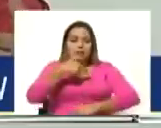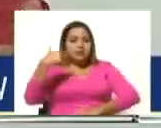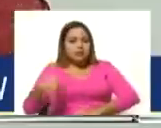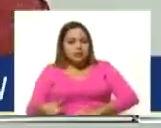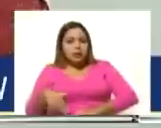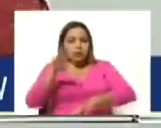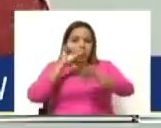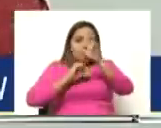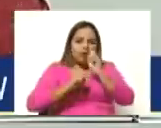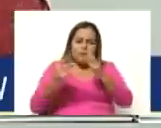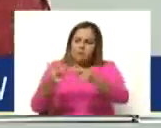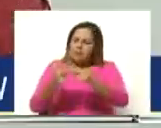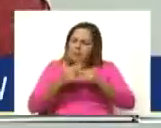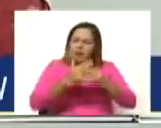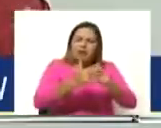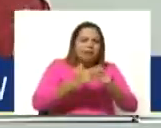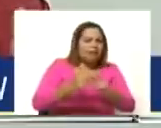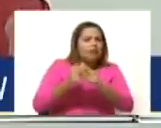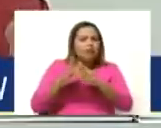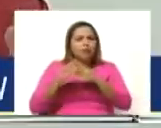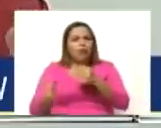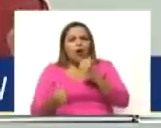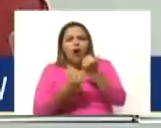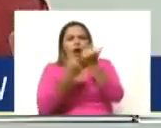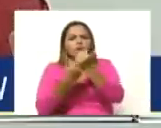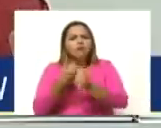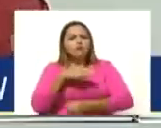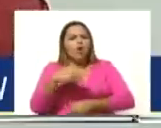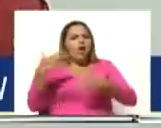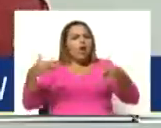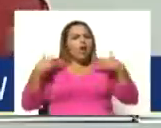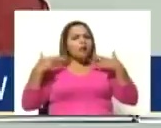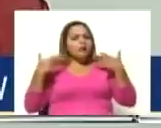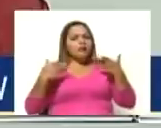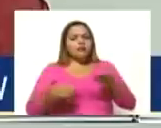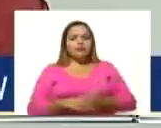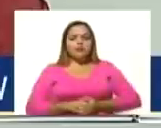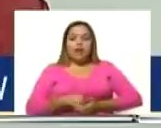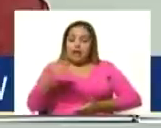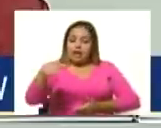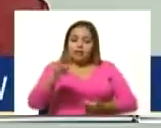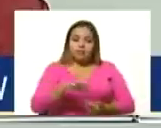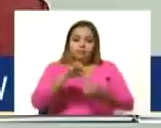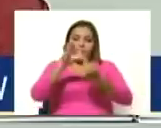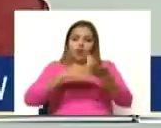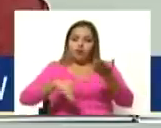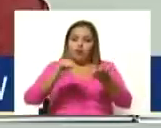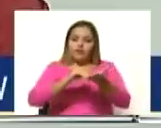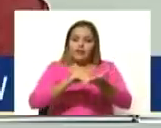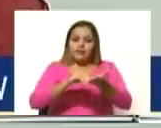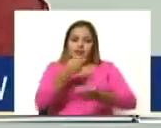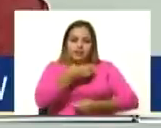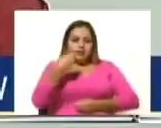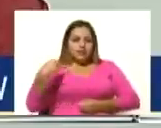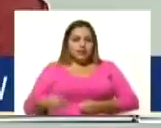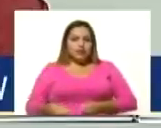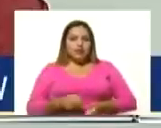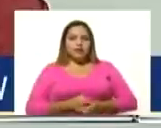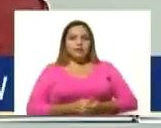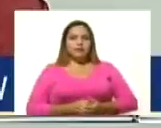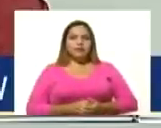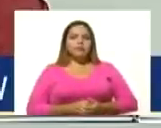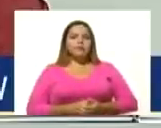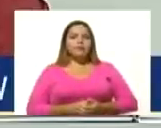nos ha prestado toda la colaboración y por eso nos alegra muchísimo esto que está ocurriendo en China. Y no